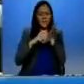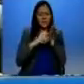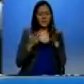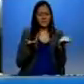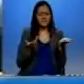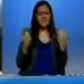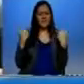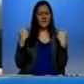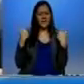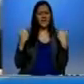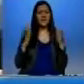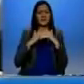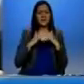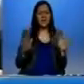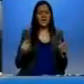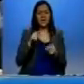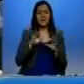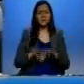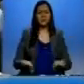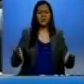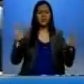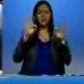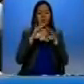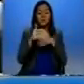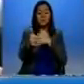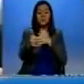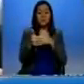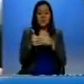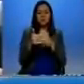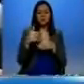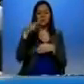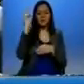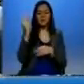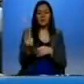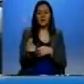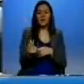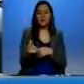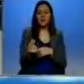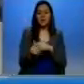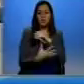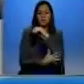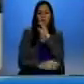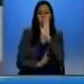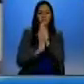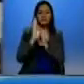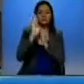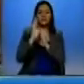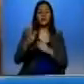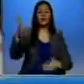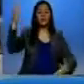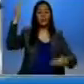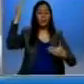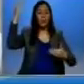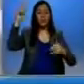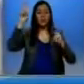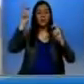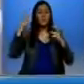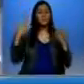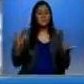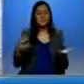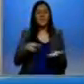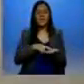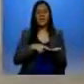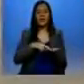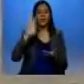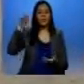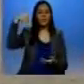hecho está una de las claves en el mediano plazo para superar lo más rápidamente posible la pobreza. En lo político se refirió a la reunión prevista la